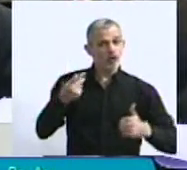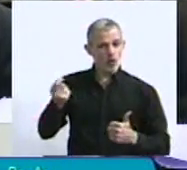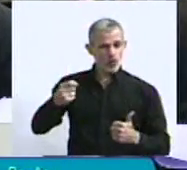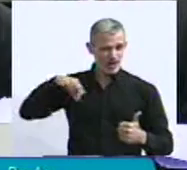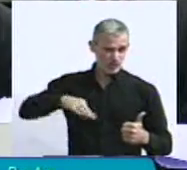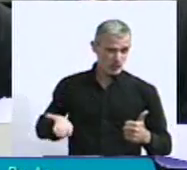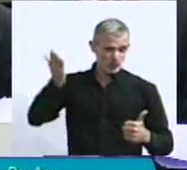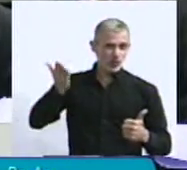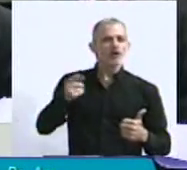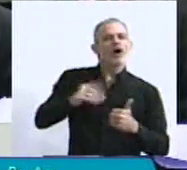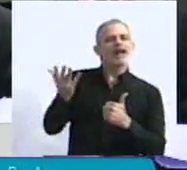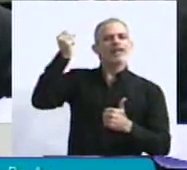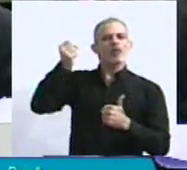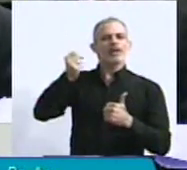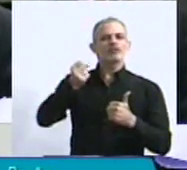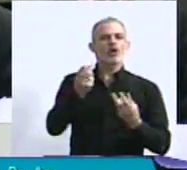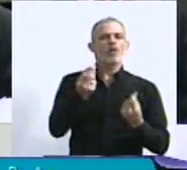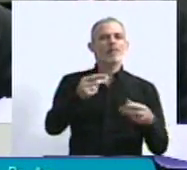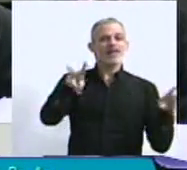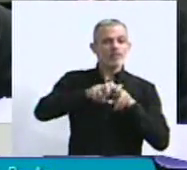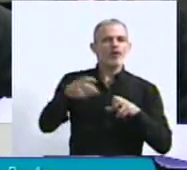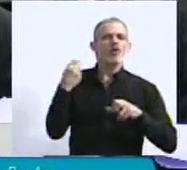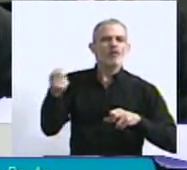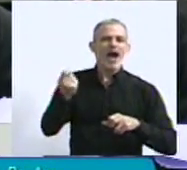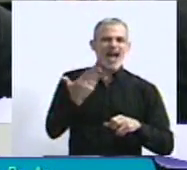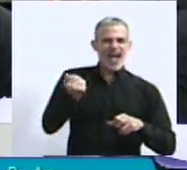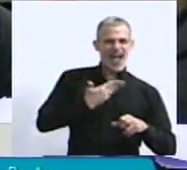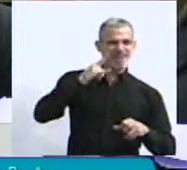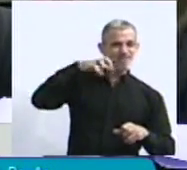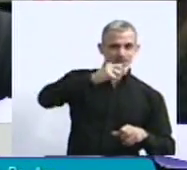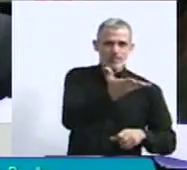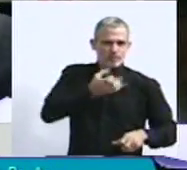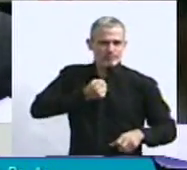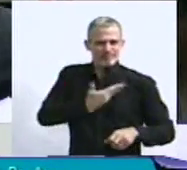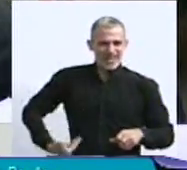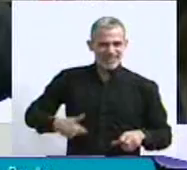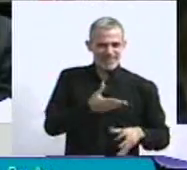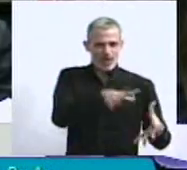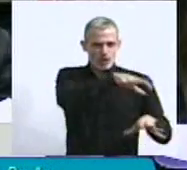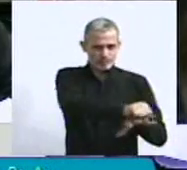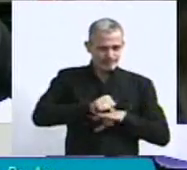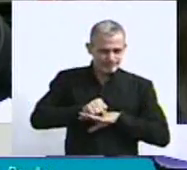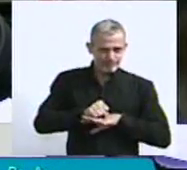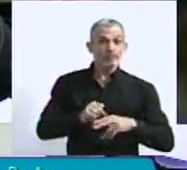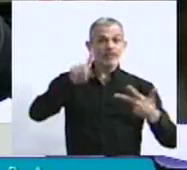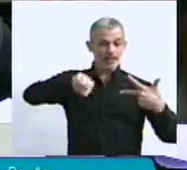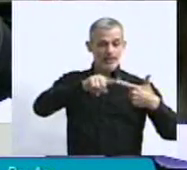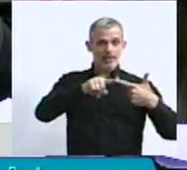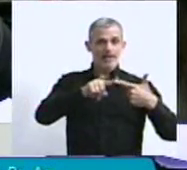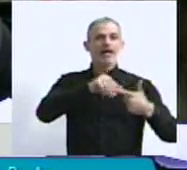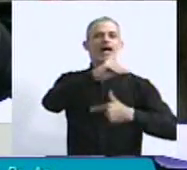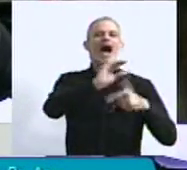en el marco de la recuperación de los fondos de jubilaciones y pensiones por parte del Estado, el incremento de las